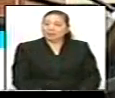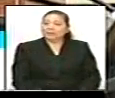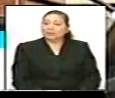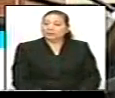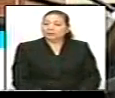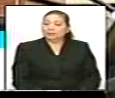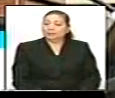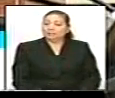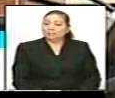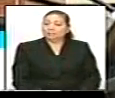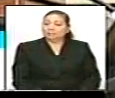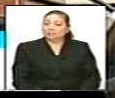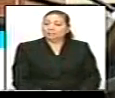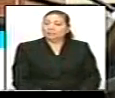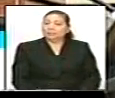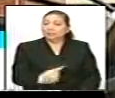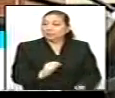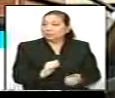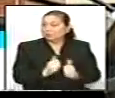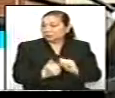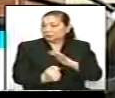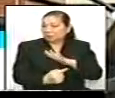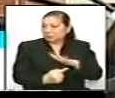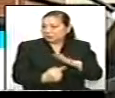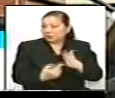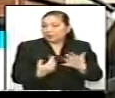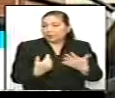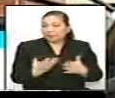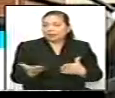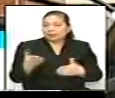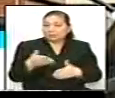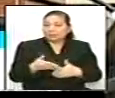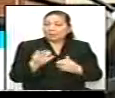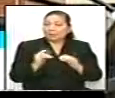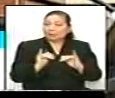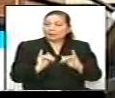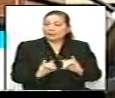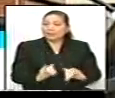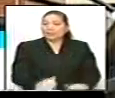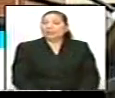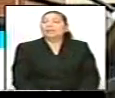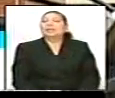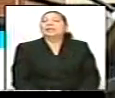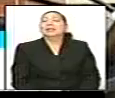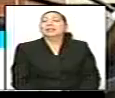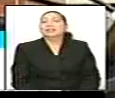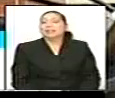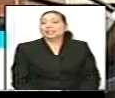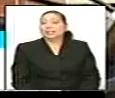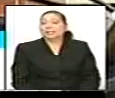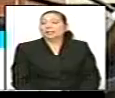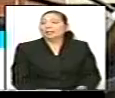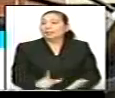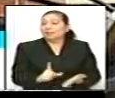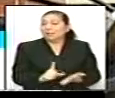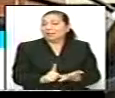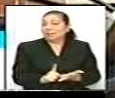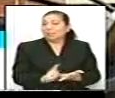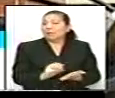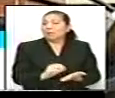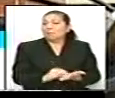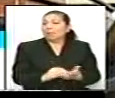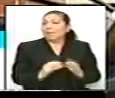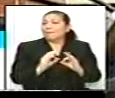transversales. Estamos en un cambio climático, el cambio climático ya llegó para quedarse, y a la situación de Lima es muy